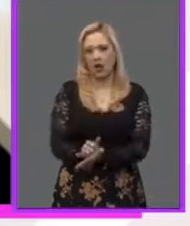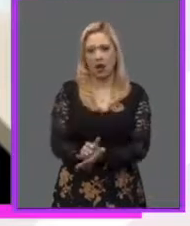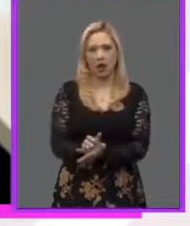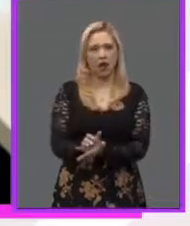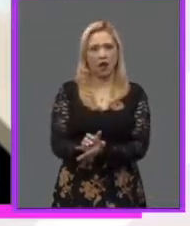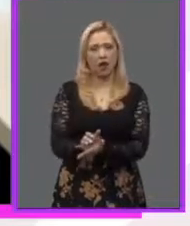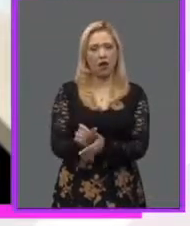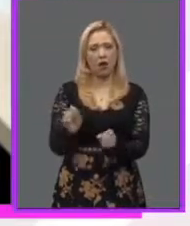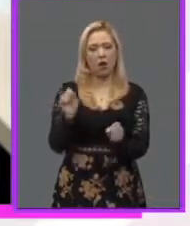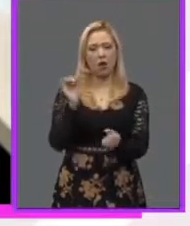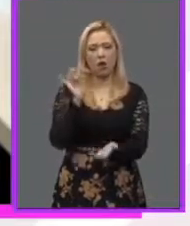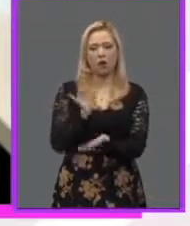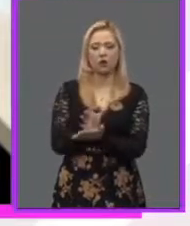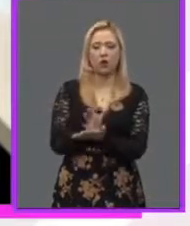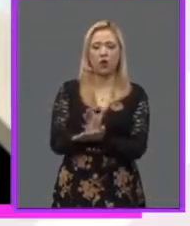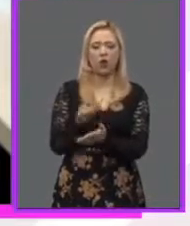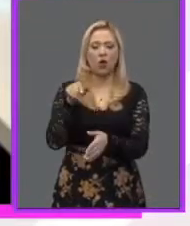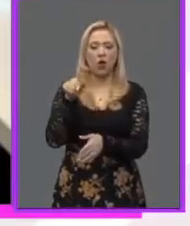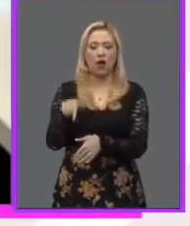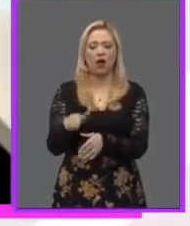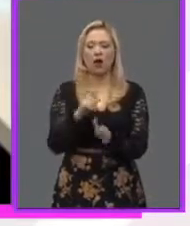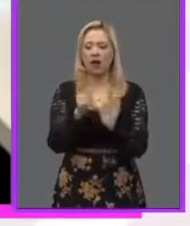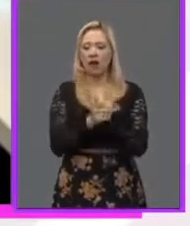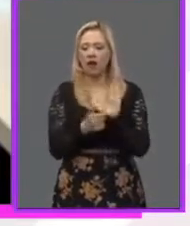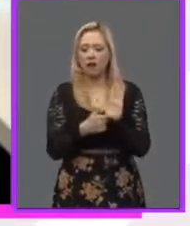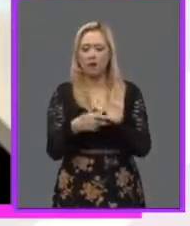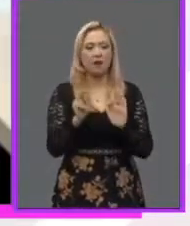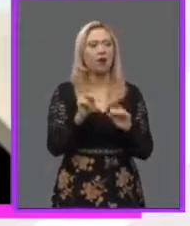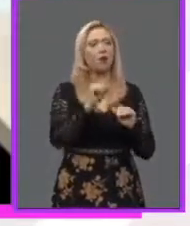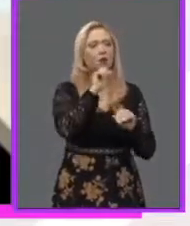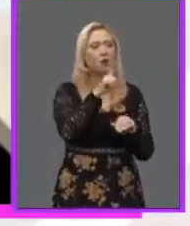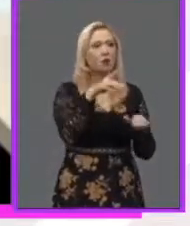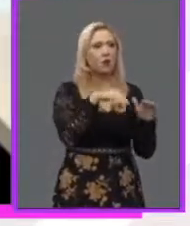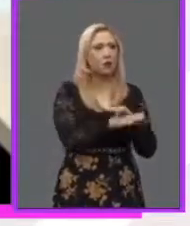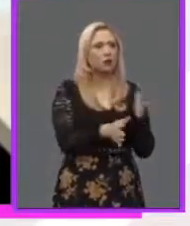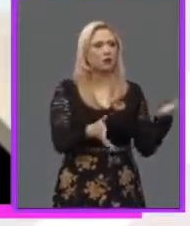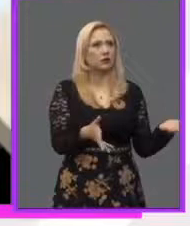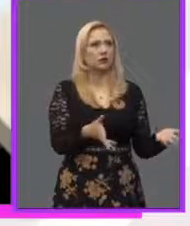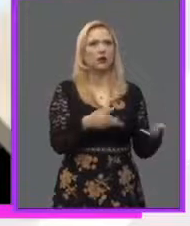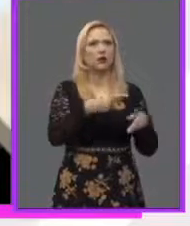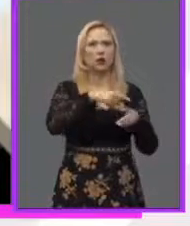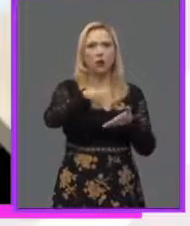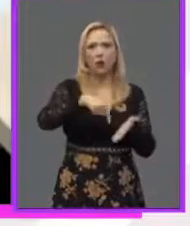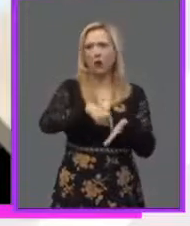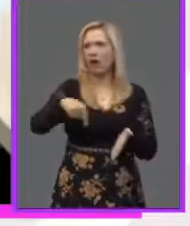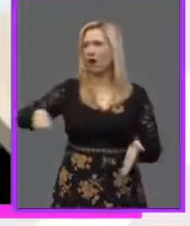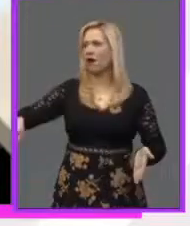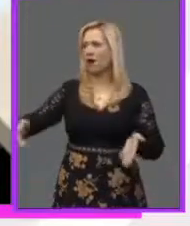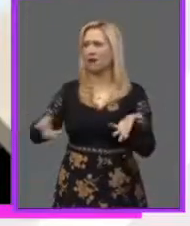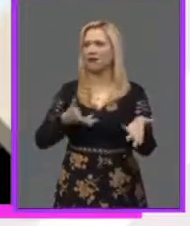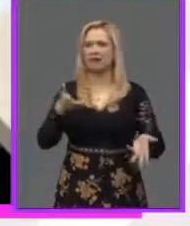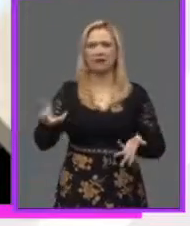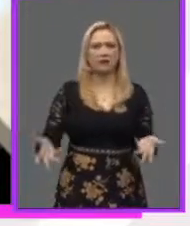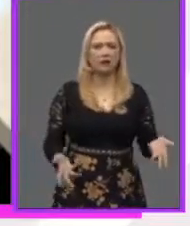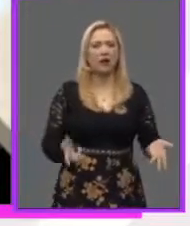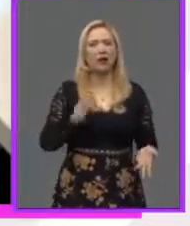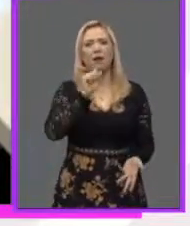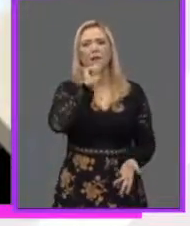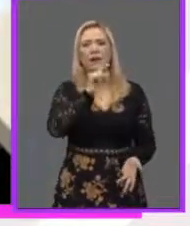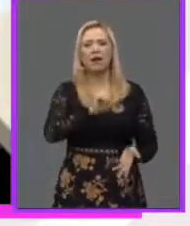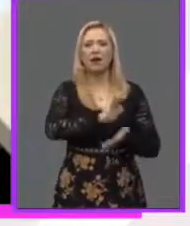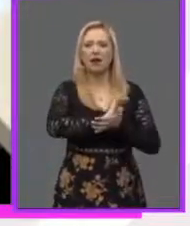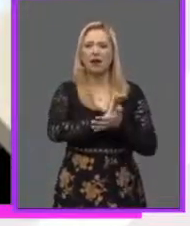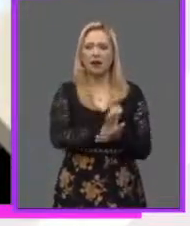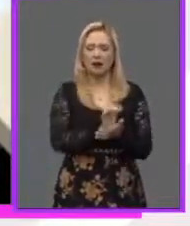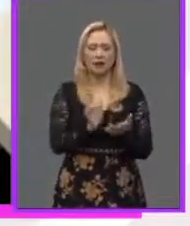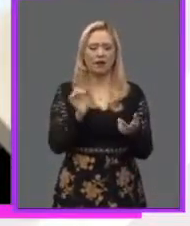formal, sino que también sea material, ¿no? Que también sea atendiendo circunstancias que son estructurales, ¿no? También operan todos los